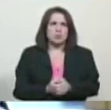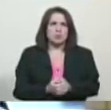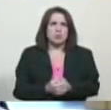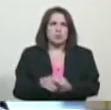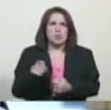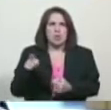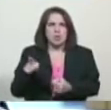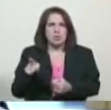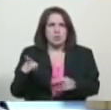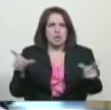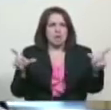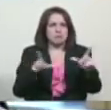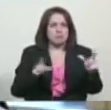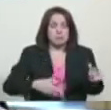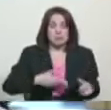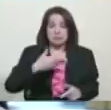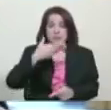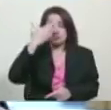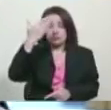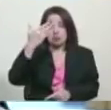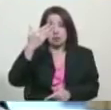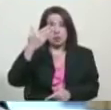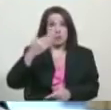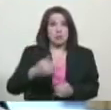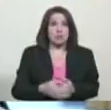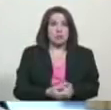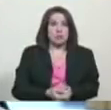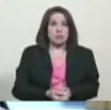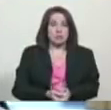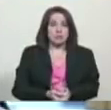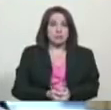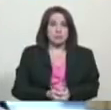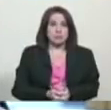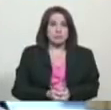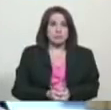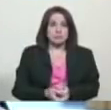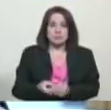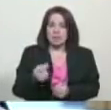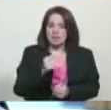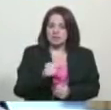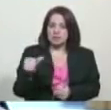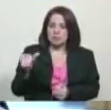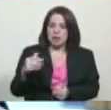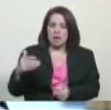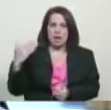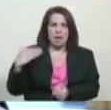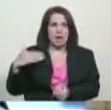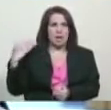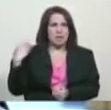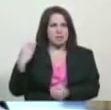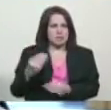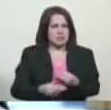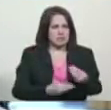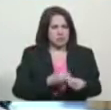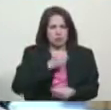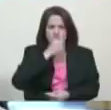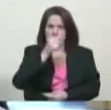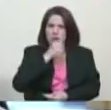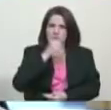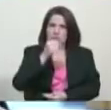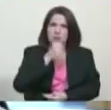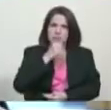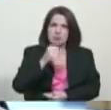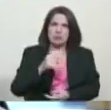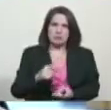canal del mundo árabe, del mundo musulmán. La semana antepasada se la di a